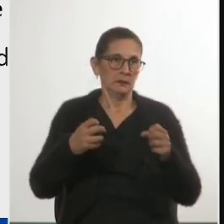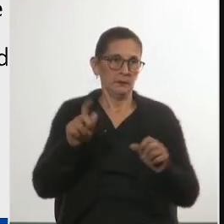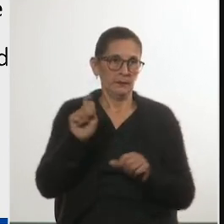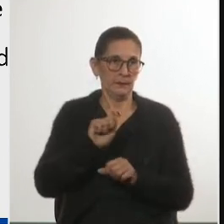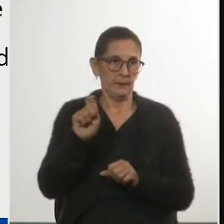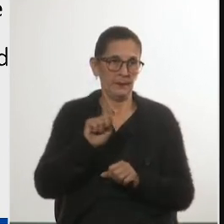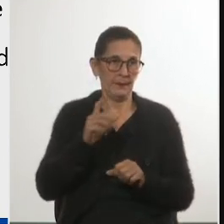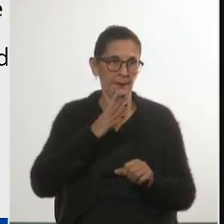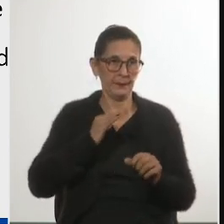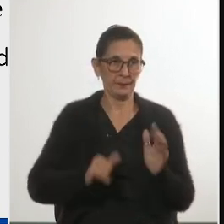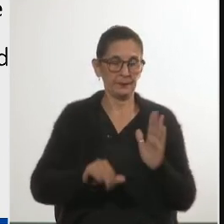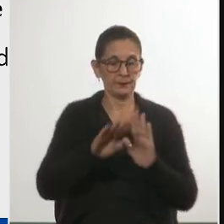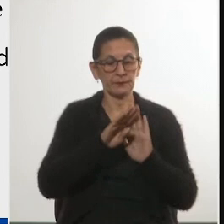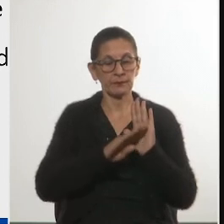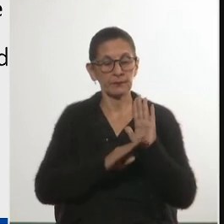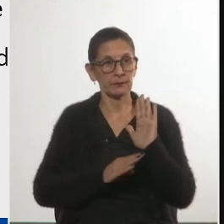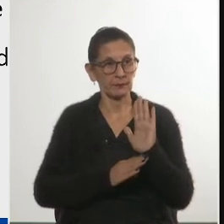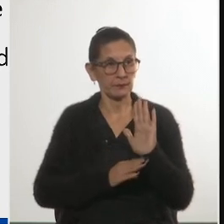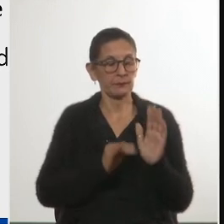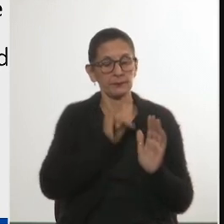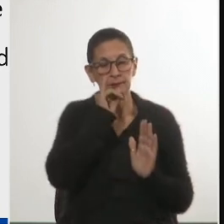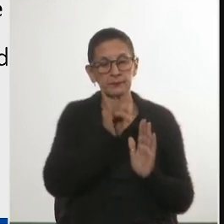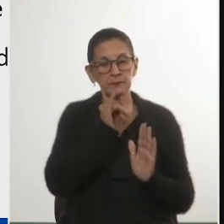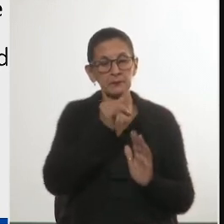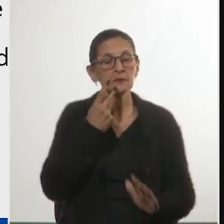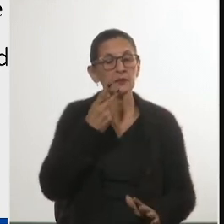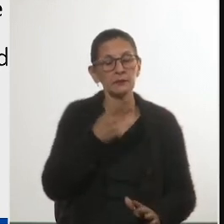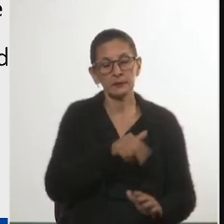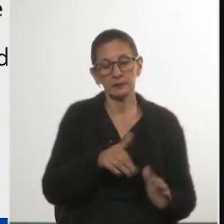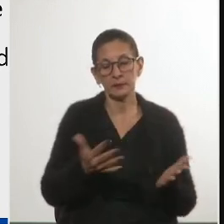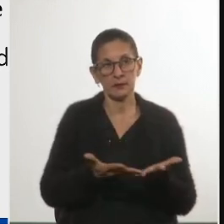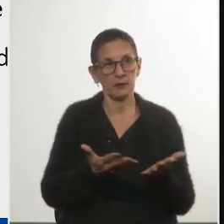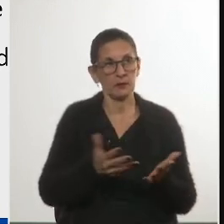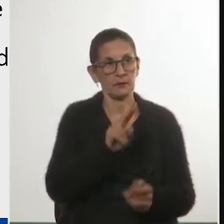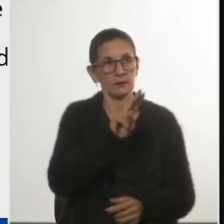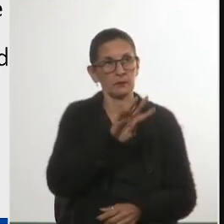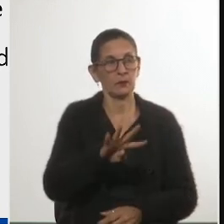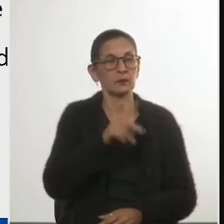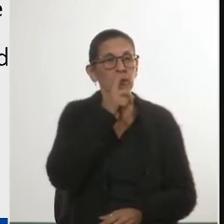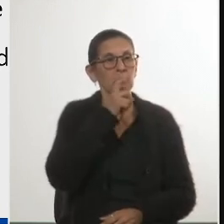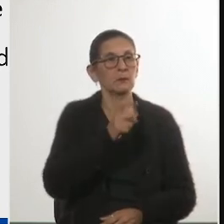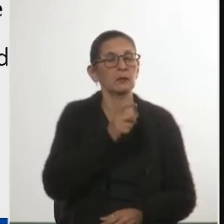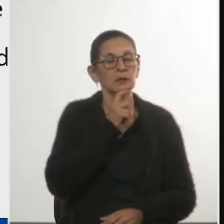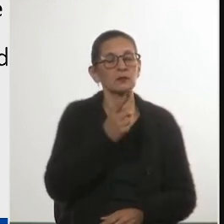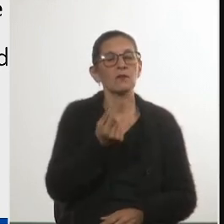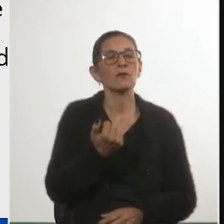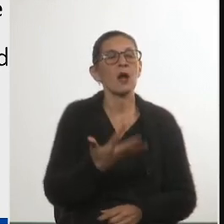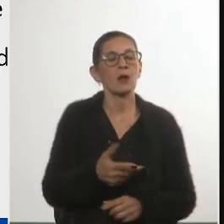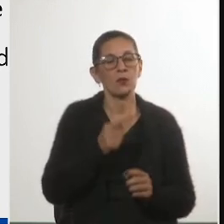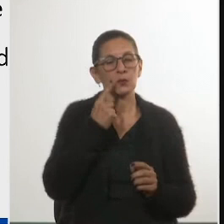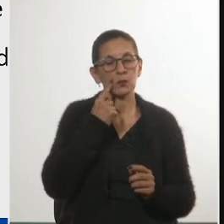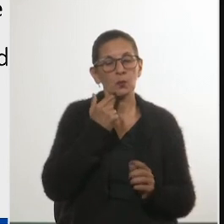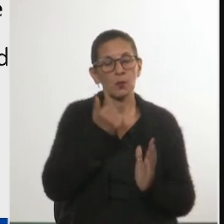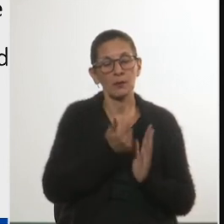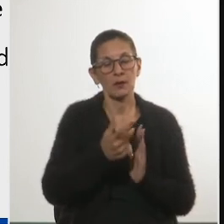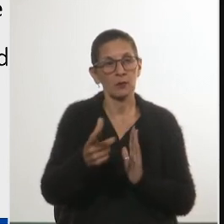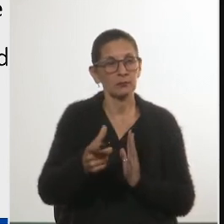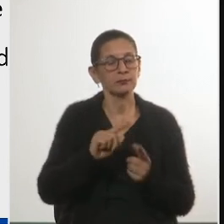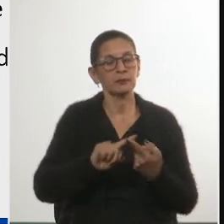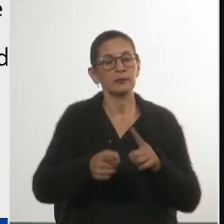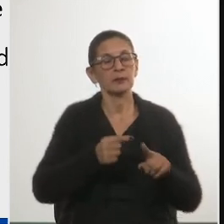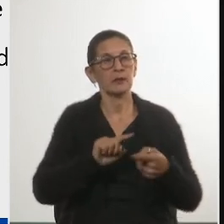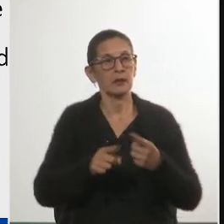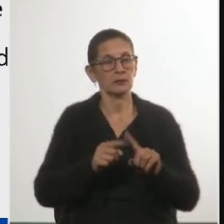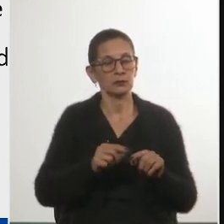en el que el contenido del informe refiere que a la fecha de hoy, 24 de marzo, los valores promedios de los parámetros relacionados con